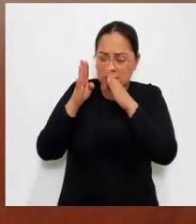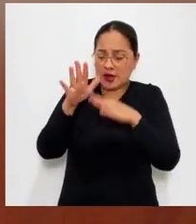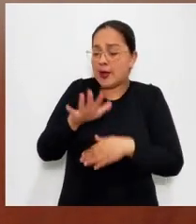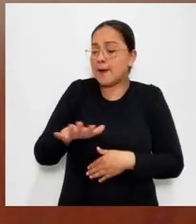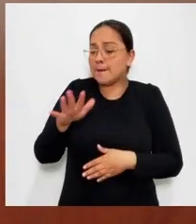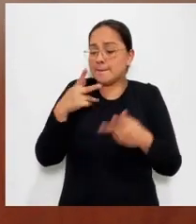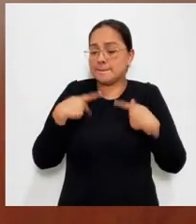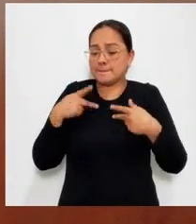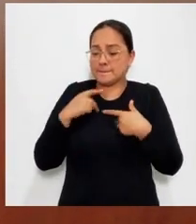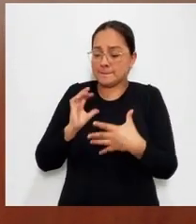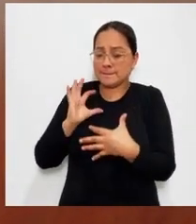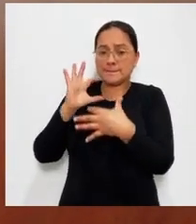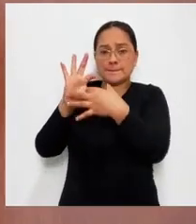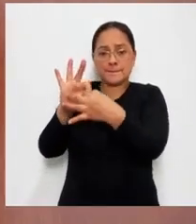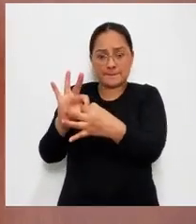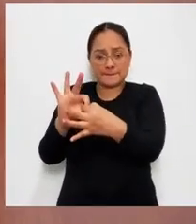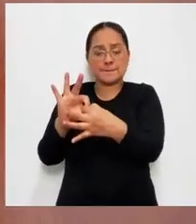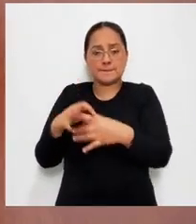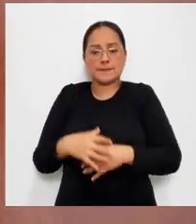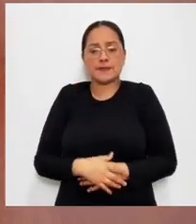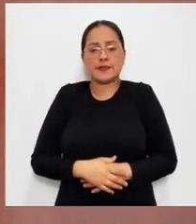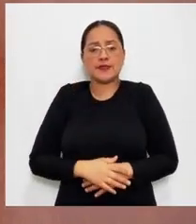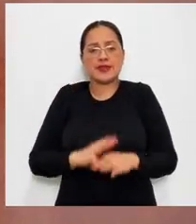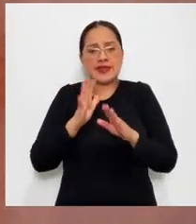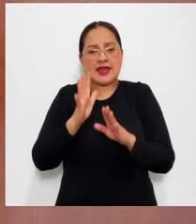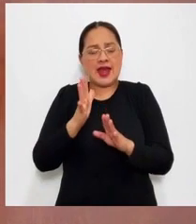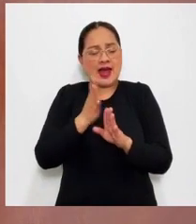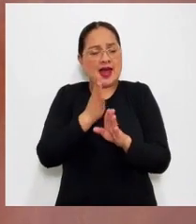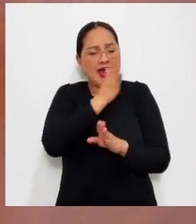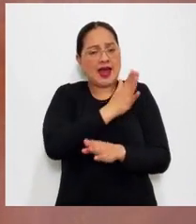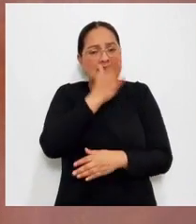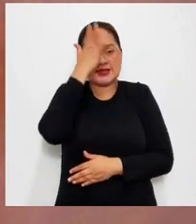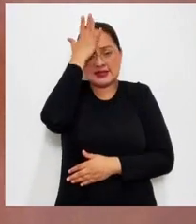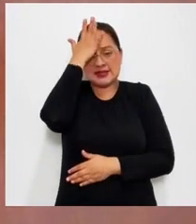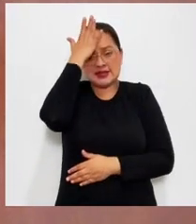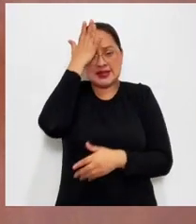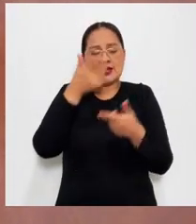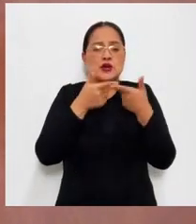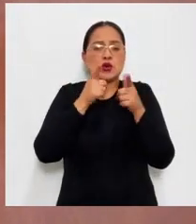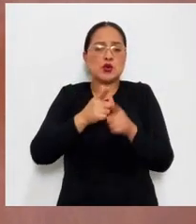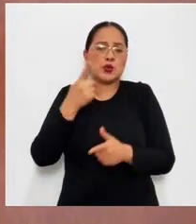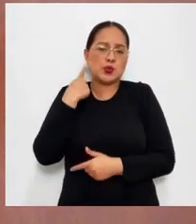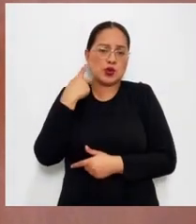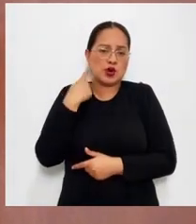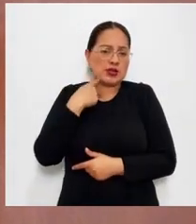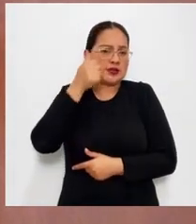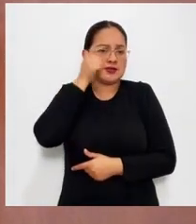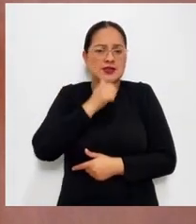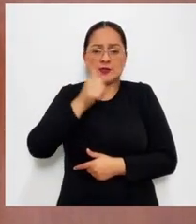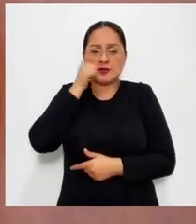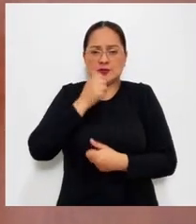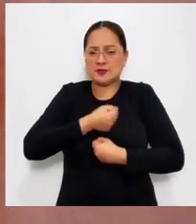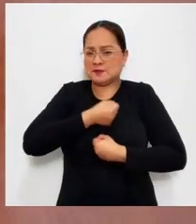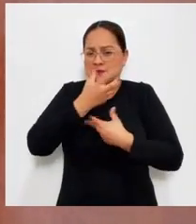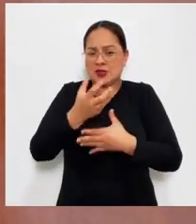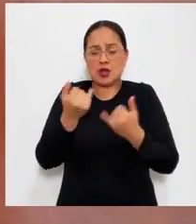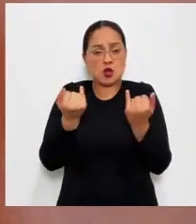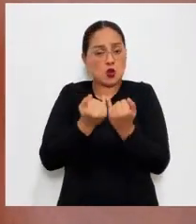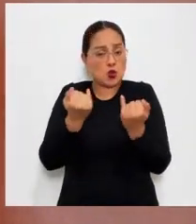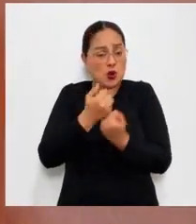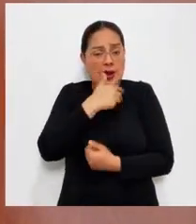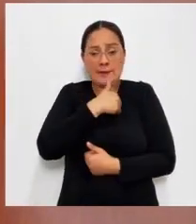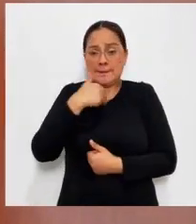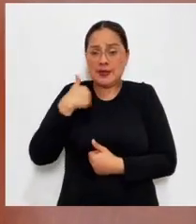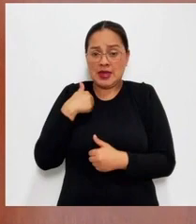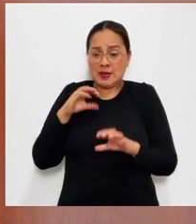en esa alianza con la ciudadanía, que mucho ha expresado quien dirige a este movimiento, incluso quienes forman parte de